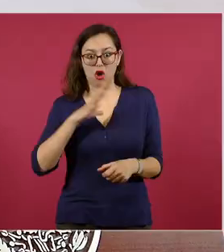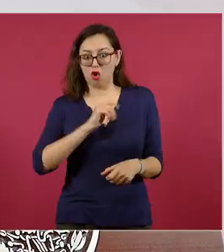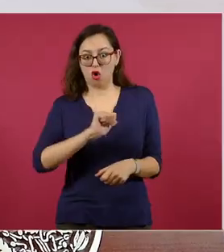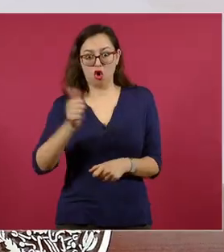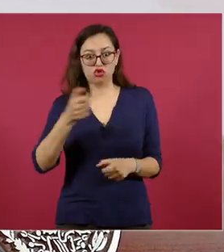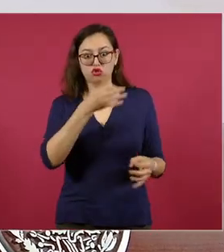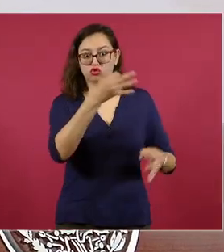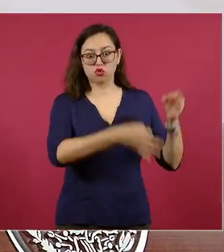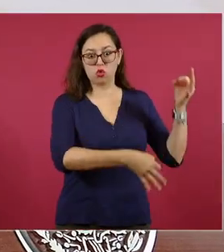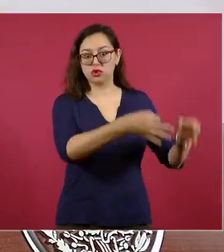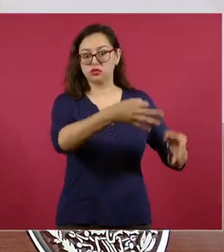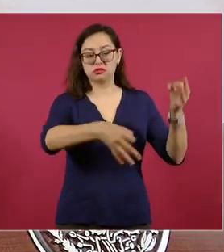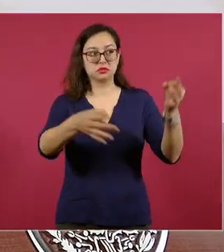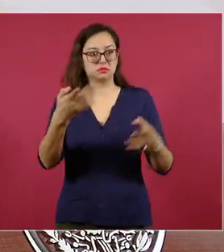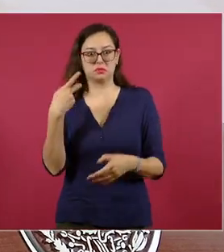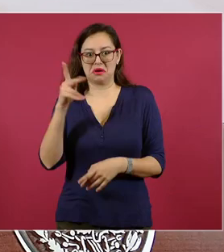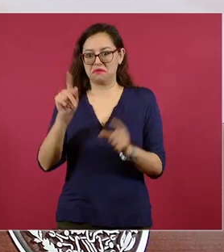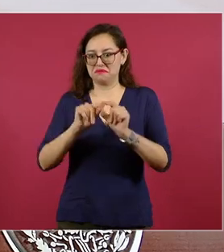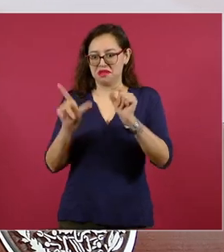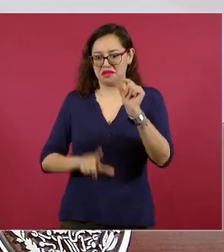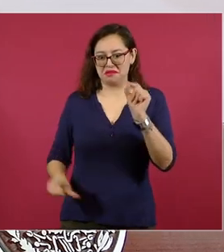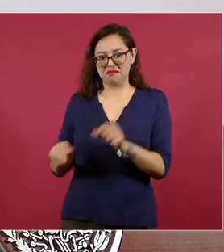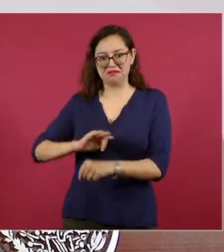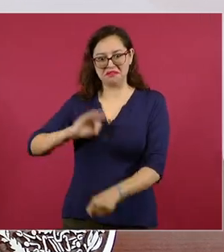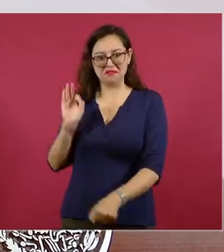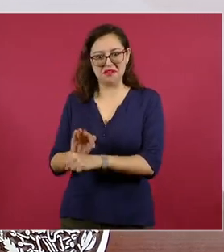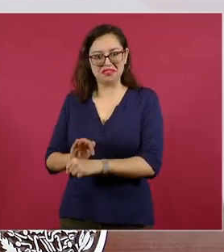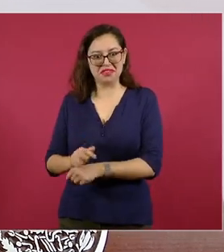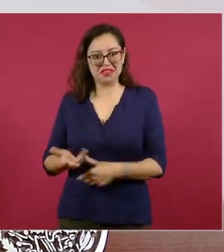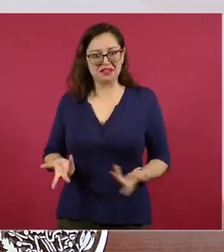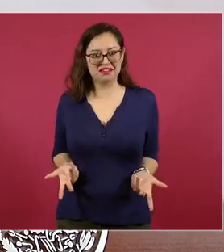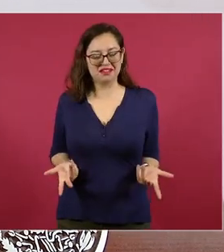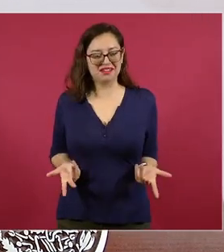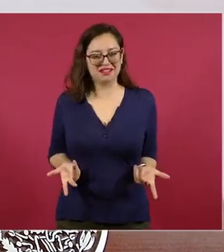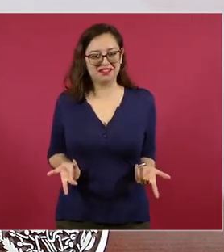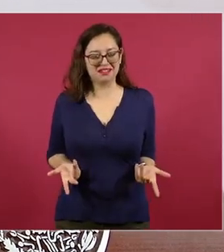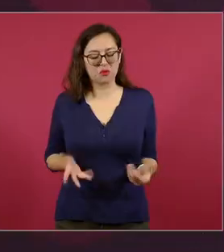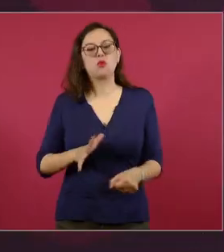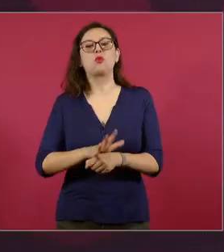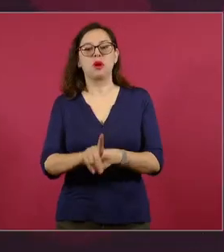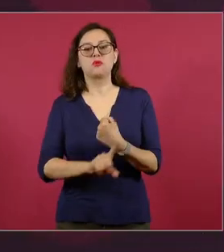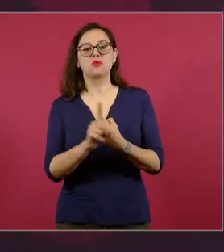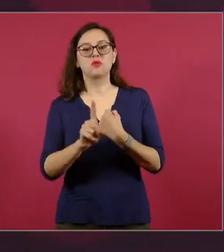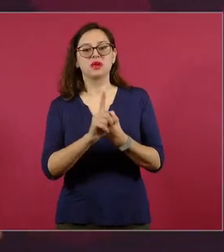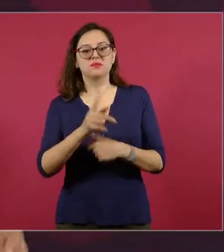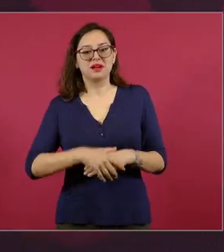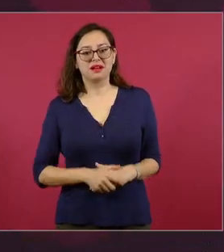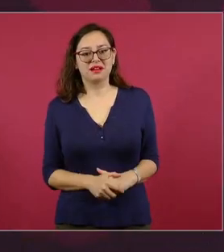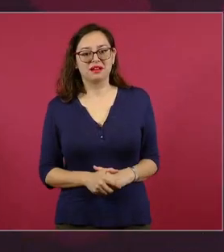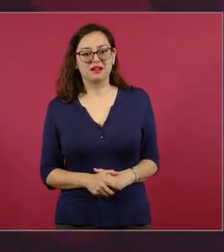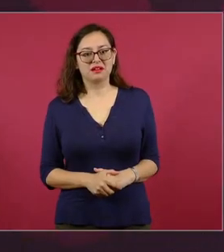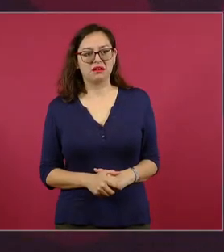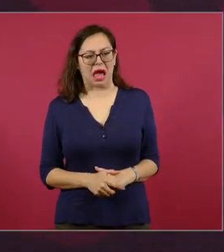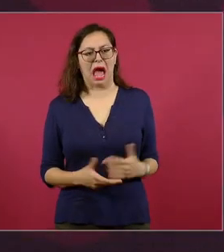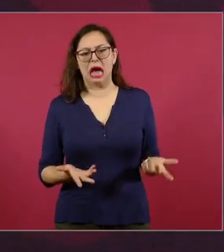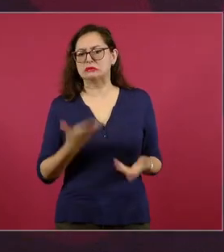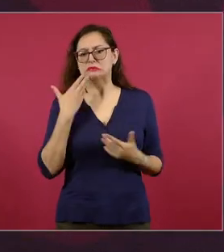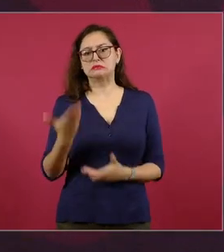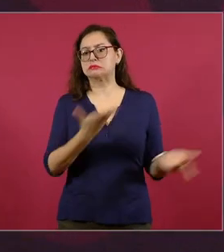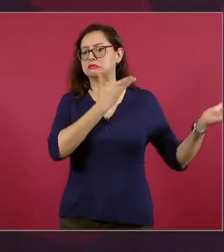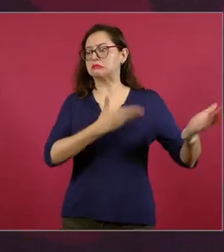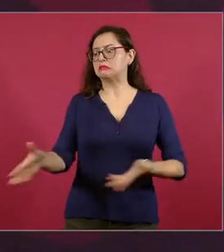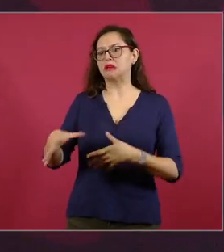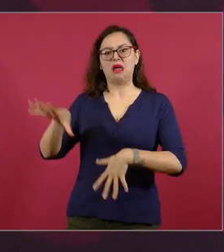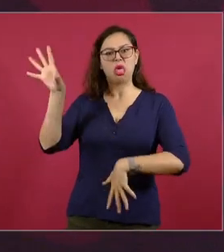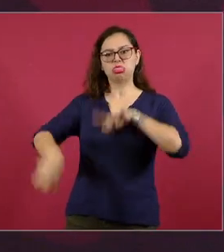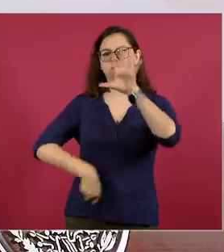Cuando se trata de defender nuestro territorio, ni modo que vamos a permitir que destruyan